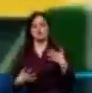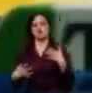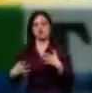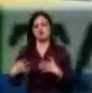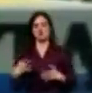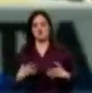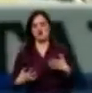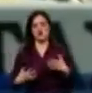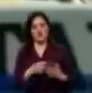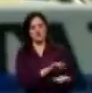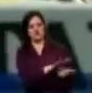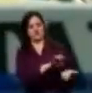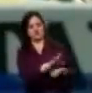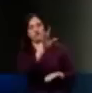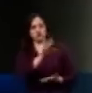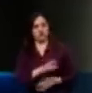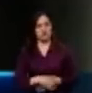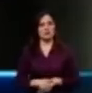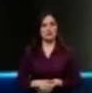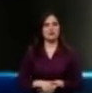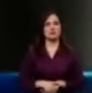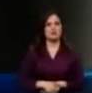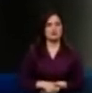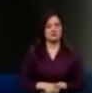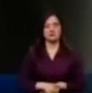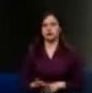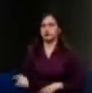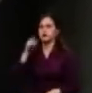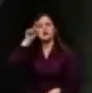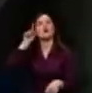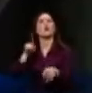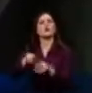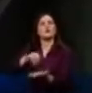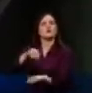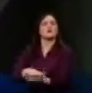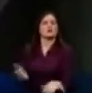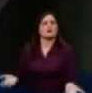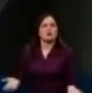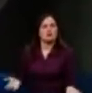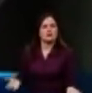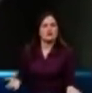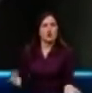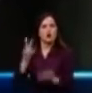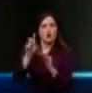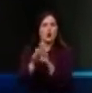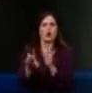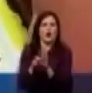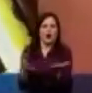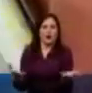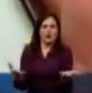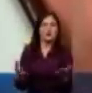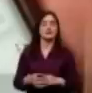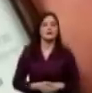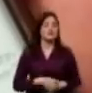taxistas, quienes piden la salida de este servicio. No, ¿cómo vamos a estar de acuerdo? Si son aplicaciones que son fuera del